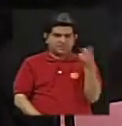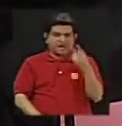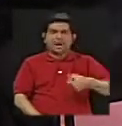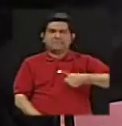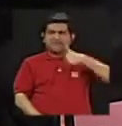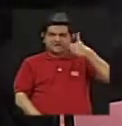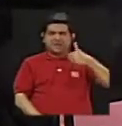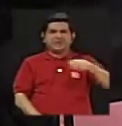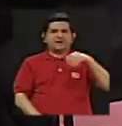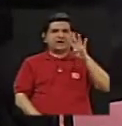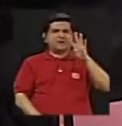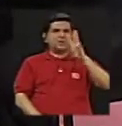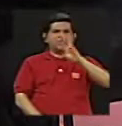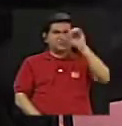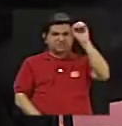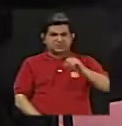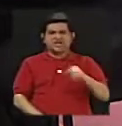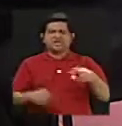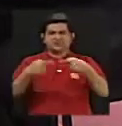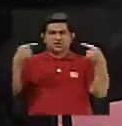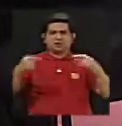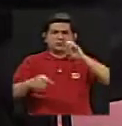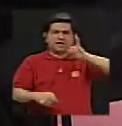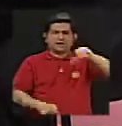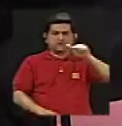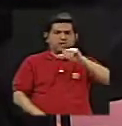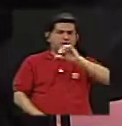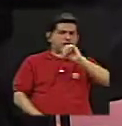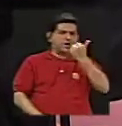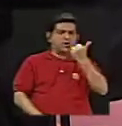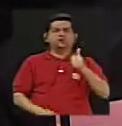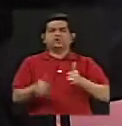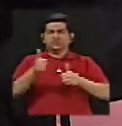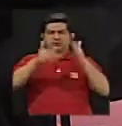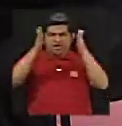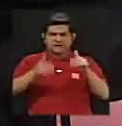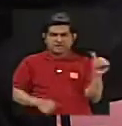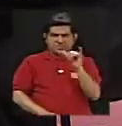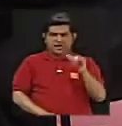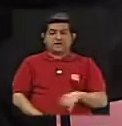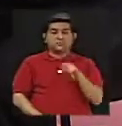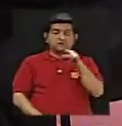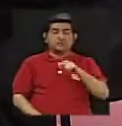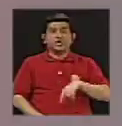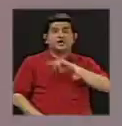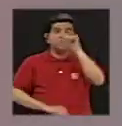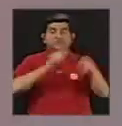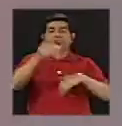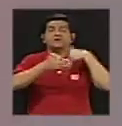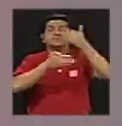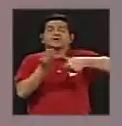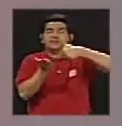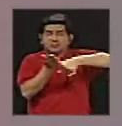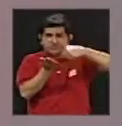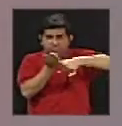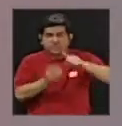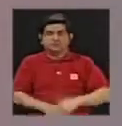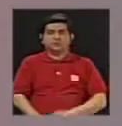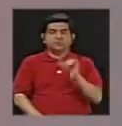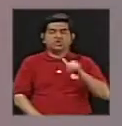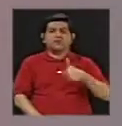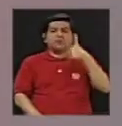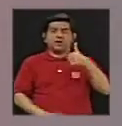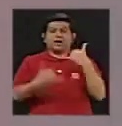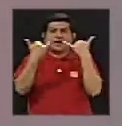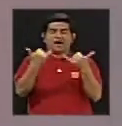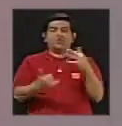ganando por 46% frente a Johnny Araya y frente a otros candidatos. En esta encuesta postelectoral, bueno, gana también ahora